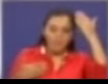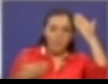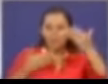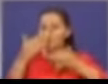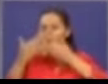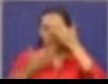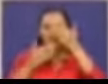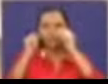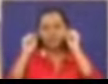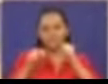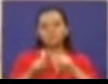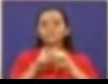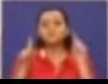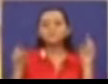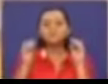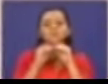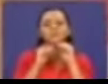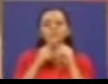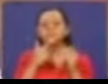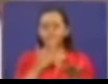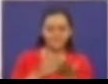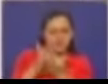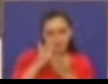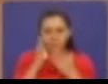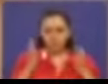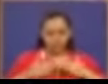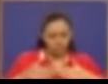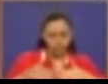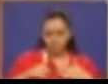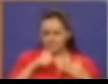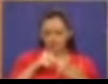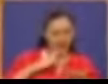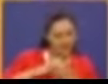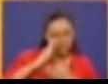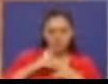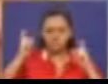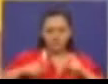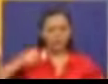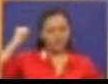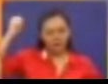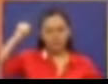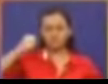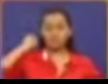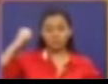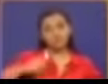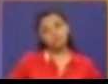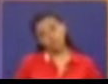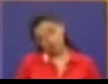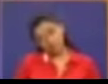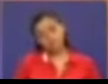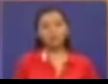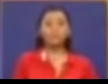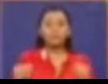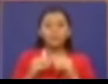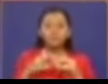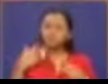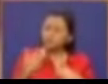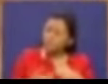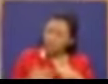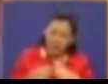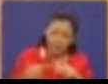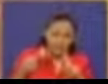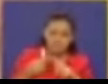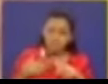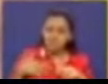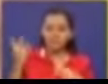son reales, acceso a la tierra, acceso al agua, etc. Pero el mayor problema es la baja productividad.